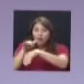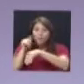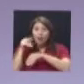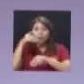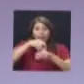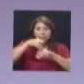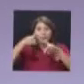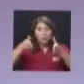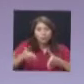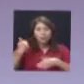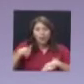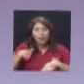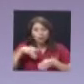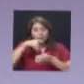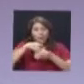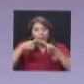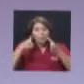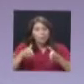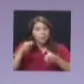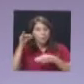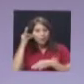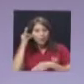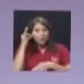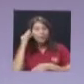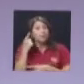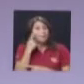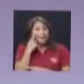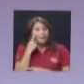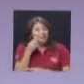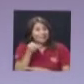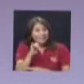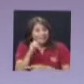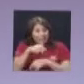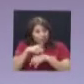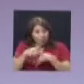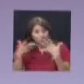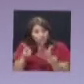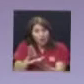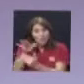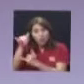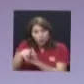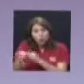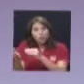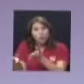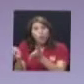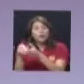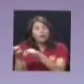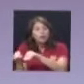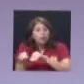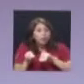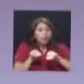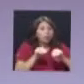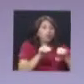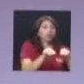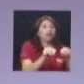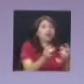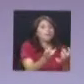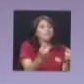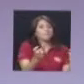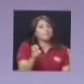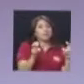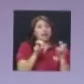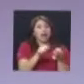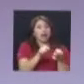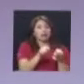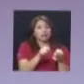para verse en el momento en que el proyecto entre a plenarios sean extraordinarias o en